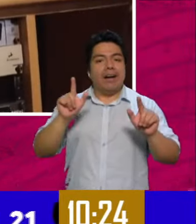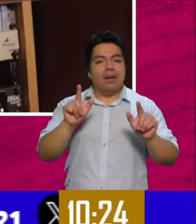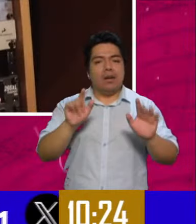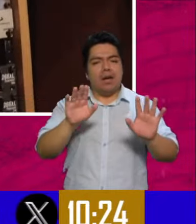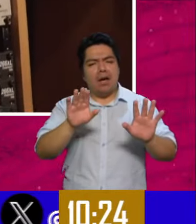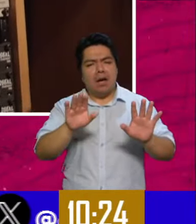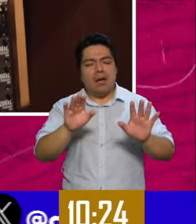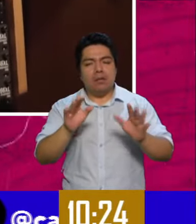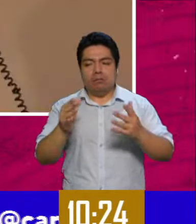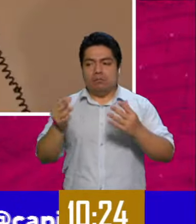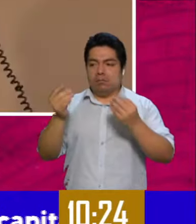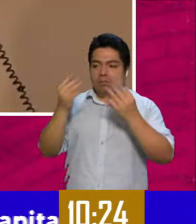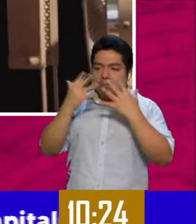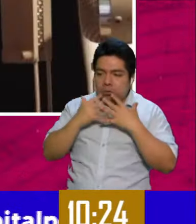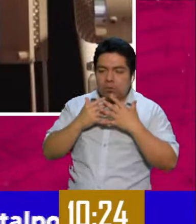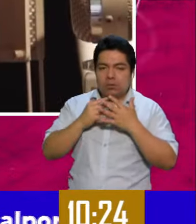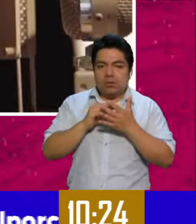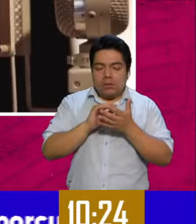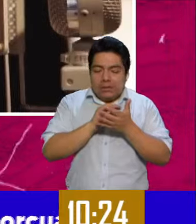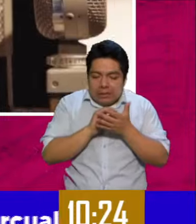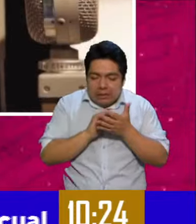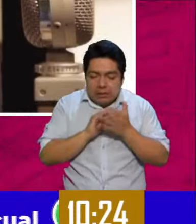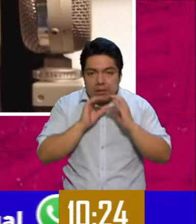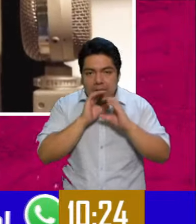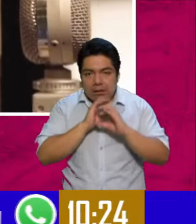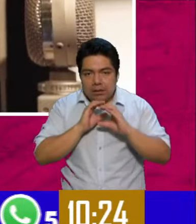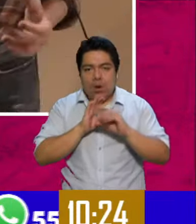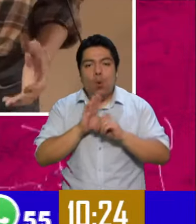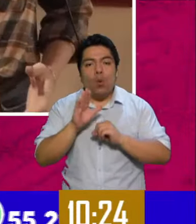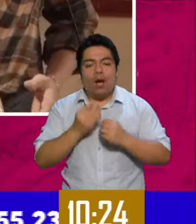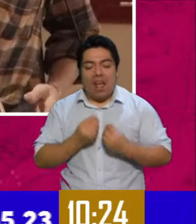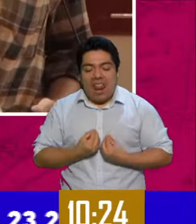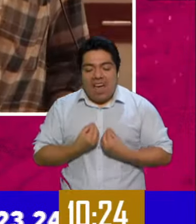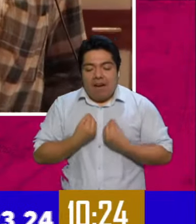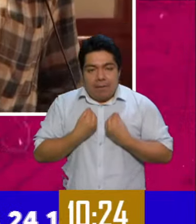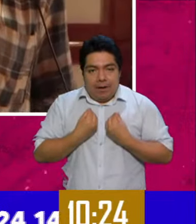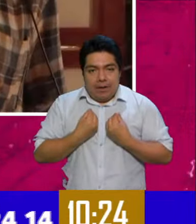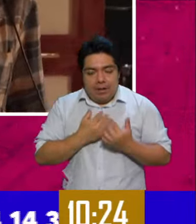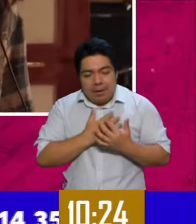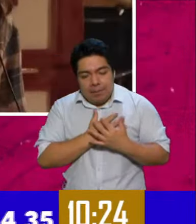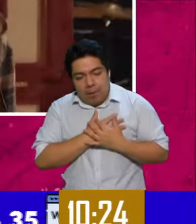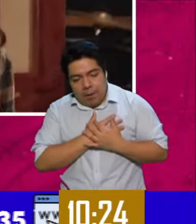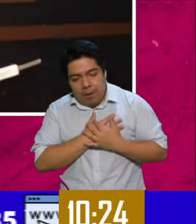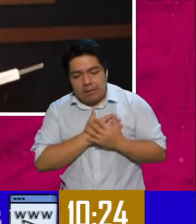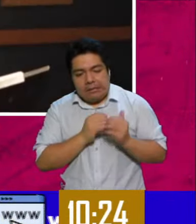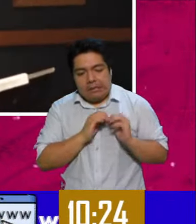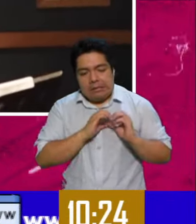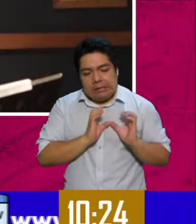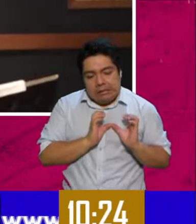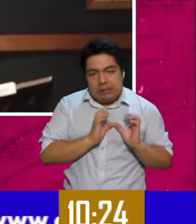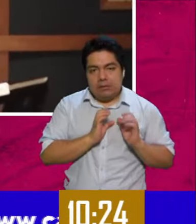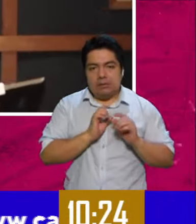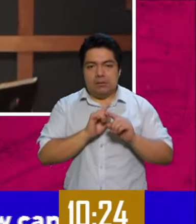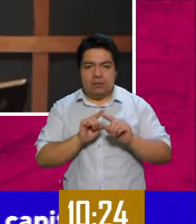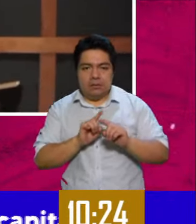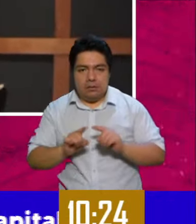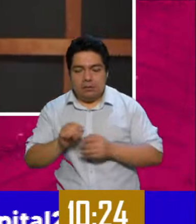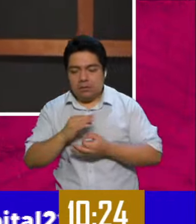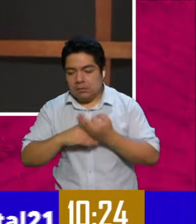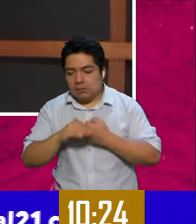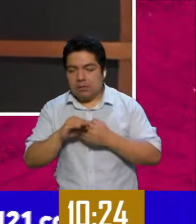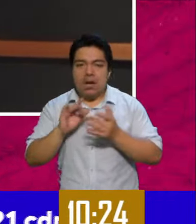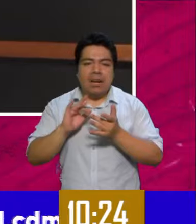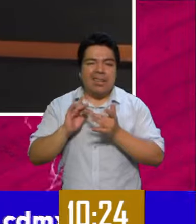más te inspira para escribir tus letras? La vida, el amor, el desamor, lo que está pasando en las